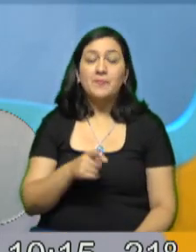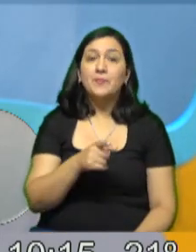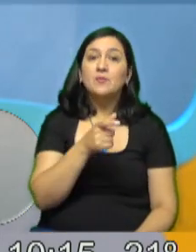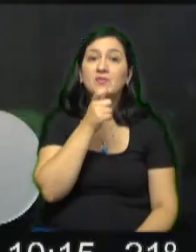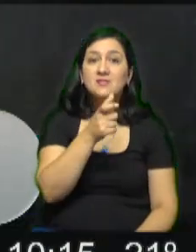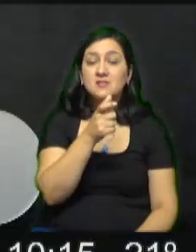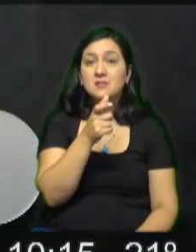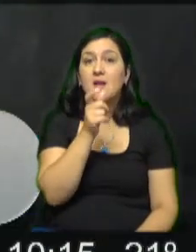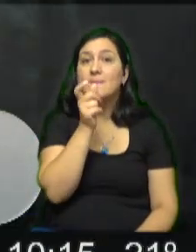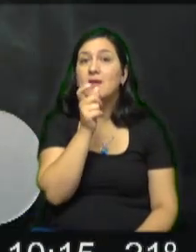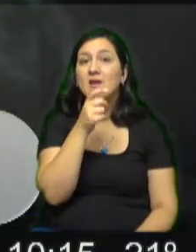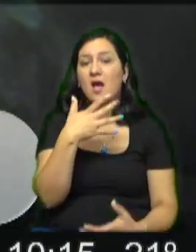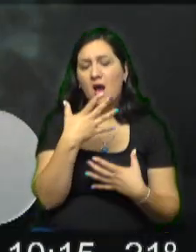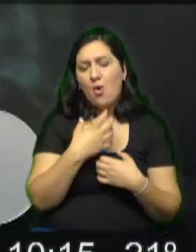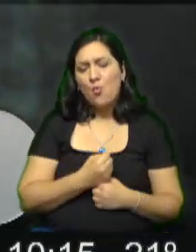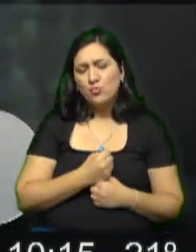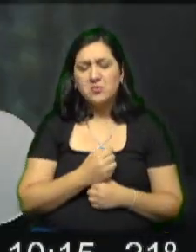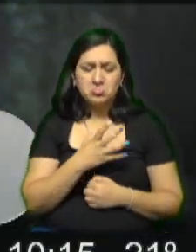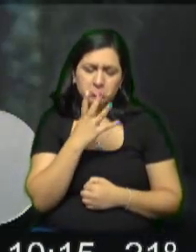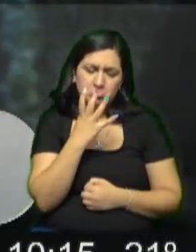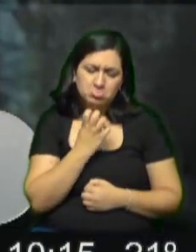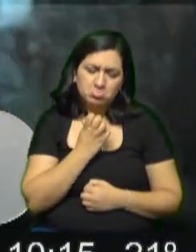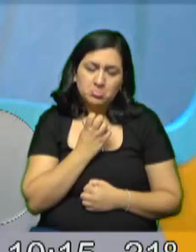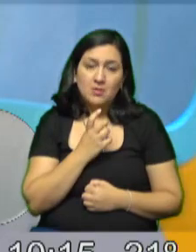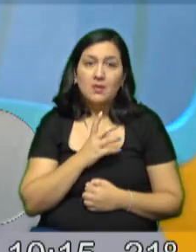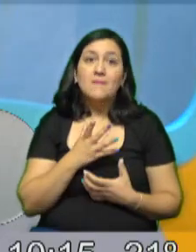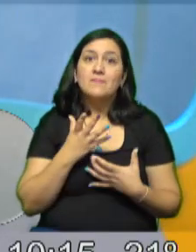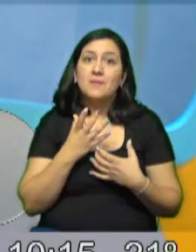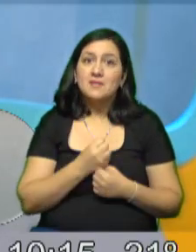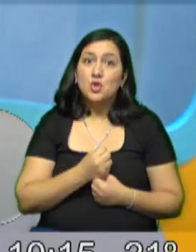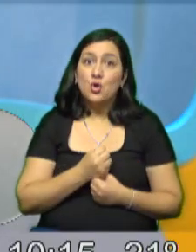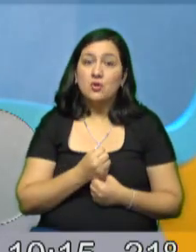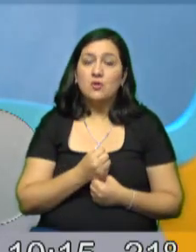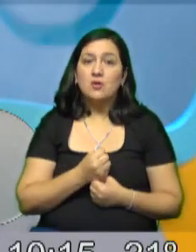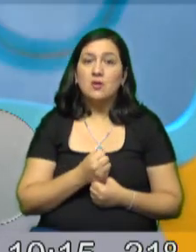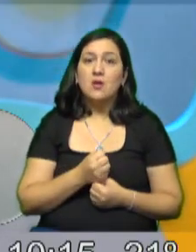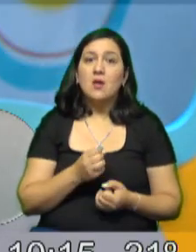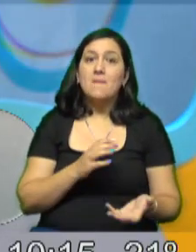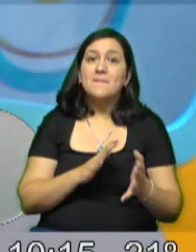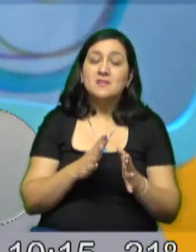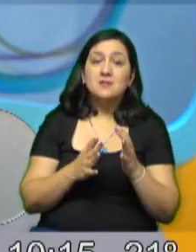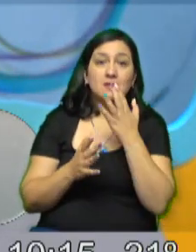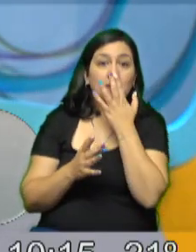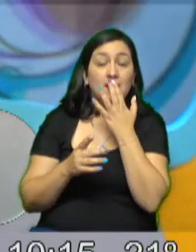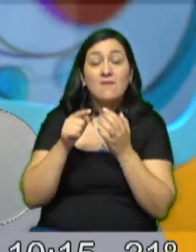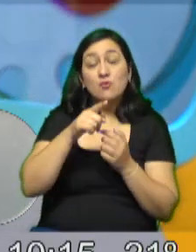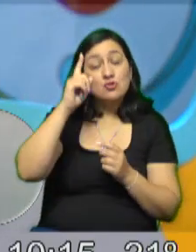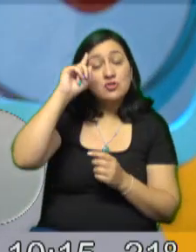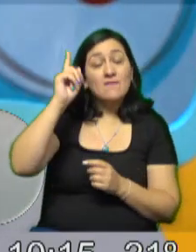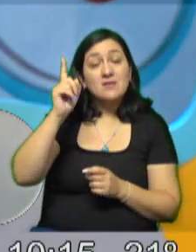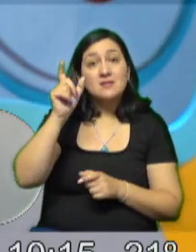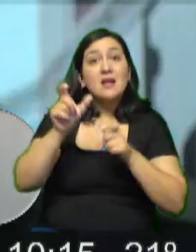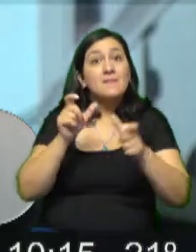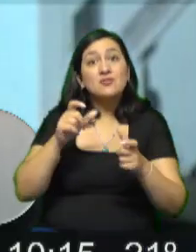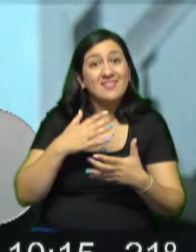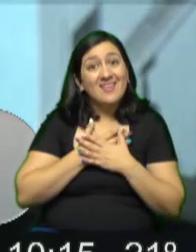palabra angustia, vos usas la palabra tristeza, usas la palabra depresión. Parece que ese momento que vos no tenías tan claro que la gente te quería, aunque sea en forma